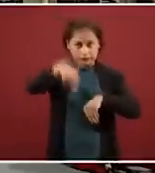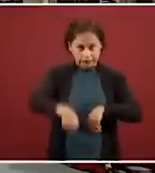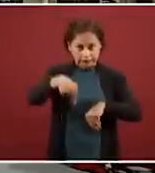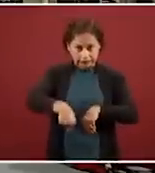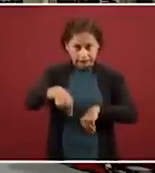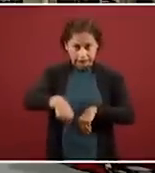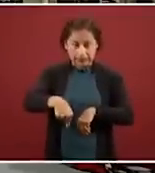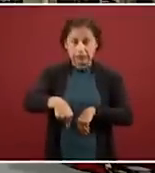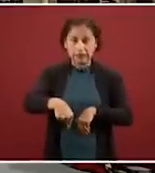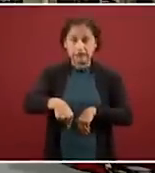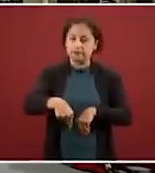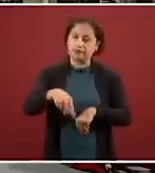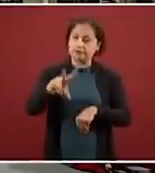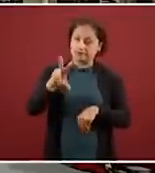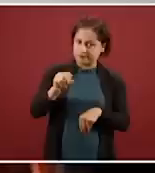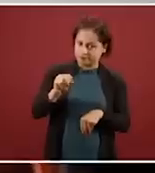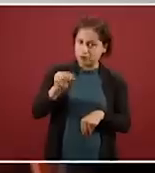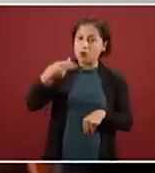tenía